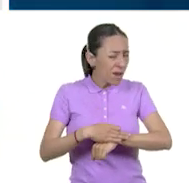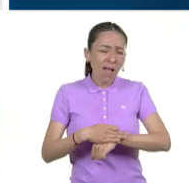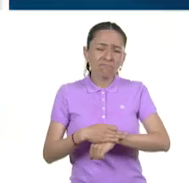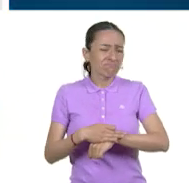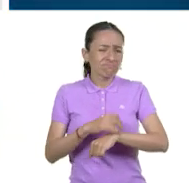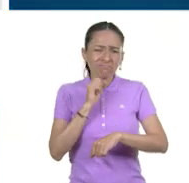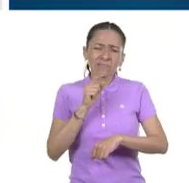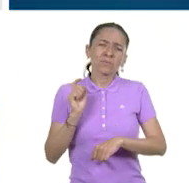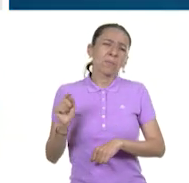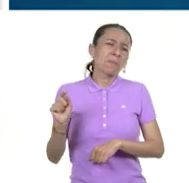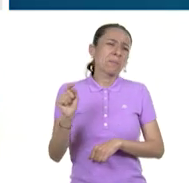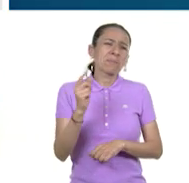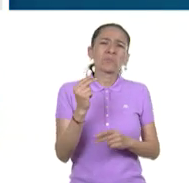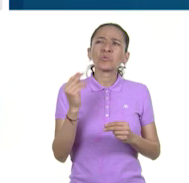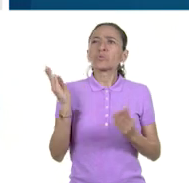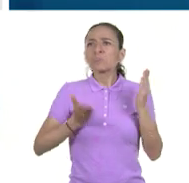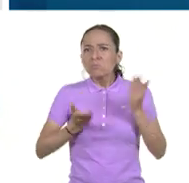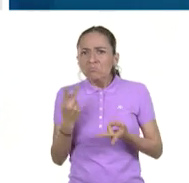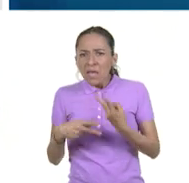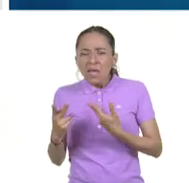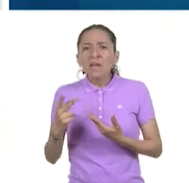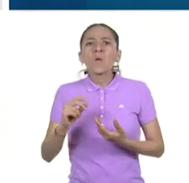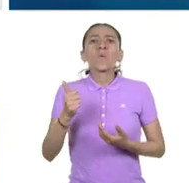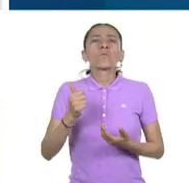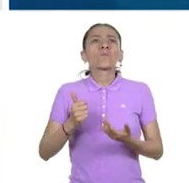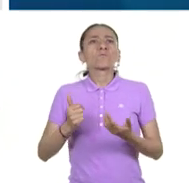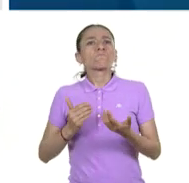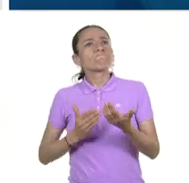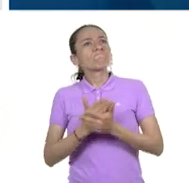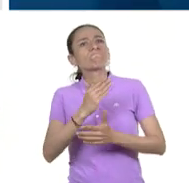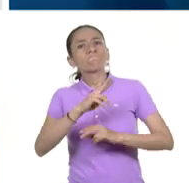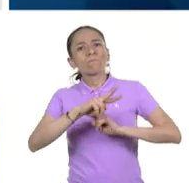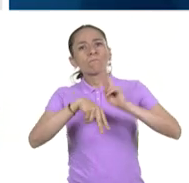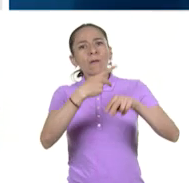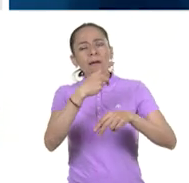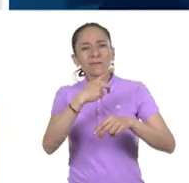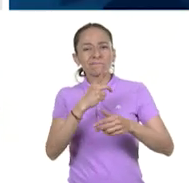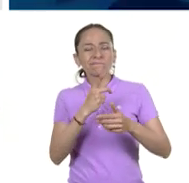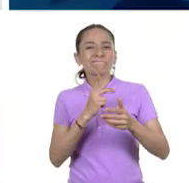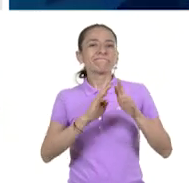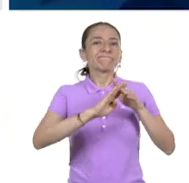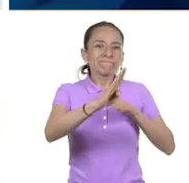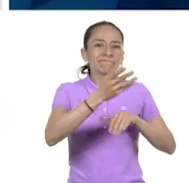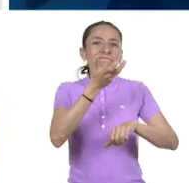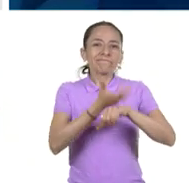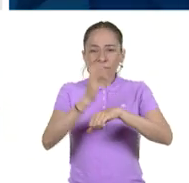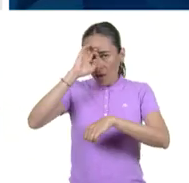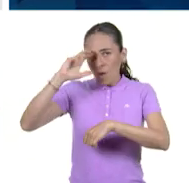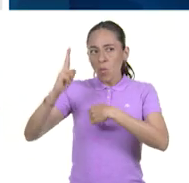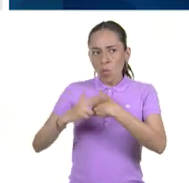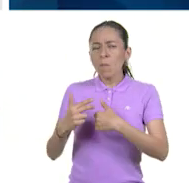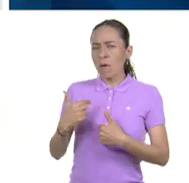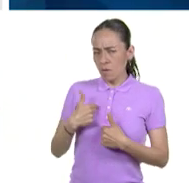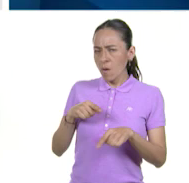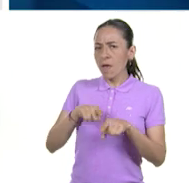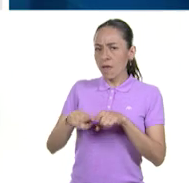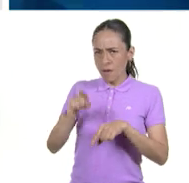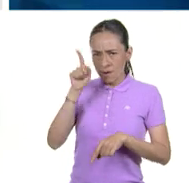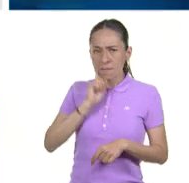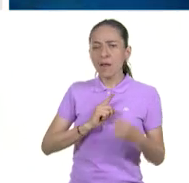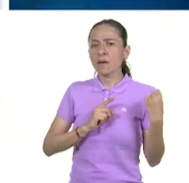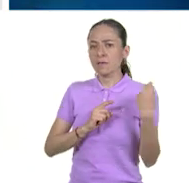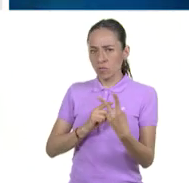creo que migran, muchos se vienen para acá, muchos se van para Estados Unidos o para Europa. Sí, tengo 2 hermanas que están